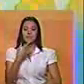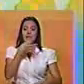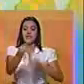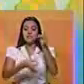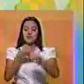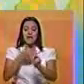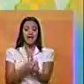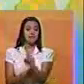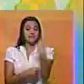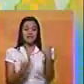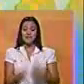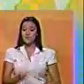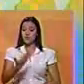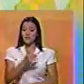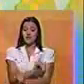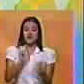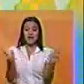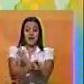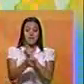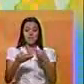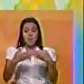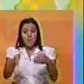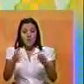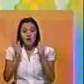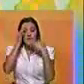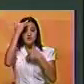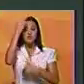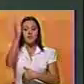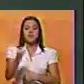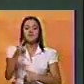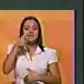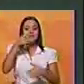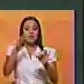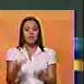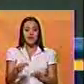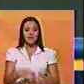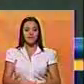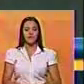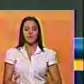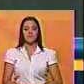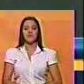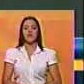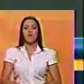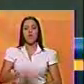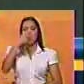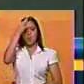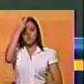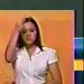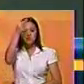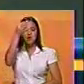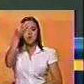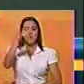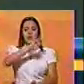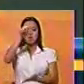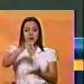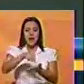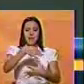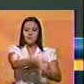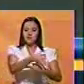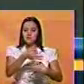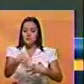el tema del mejoramiento de los servicios públicos y la seguridad en la región. Ser un consejo regional de seguridad, un consejo